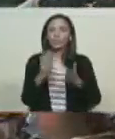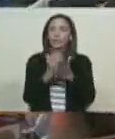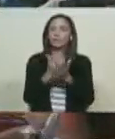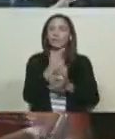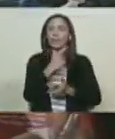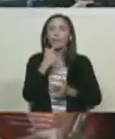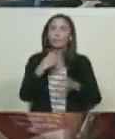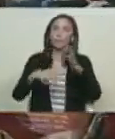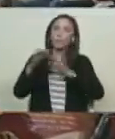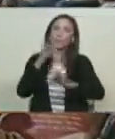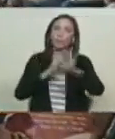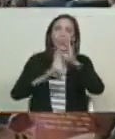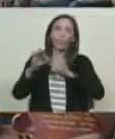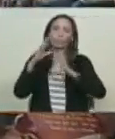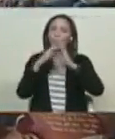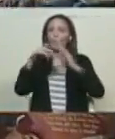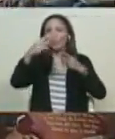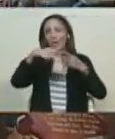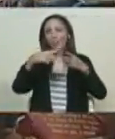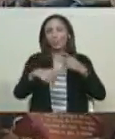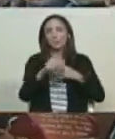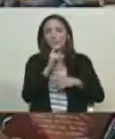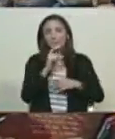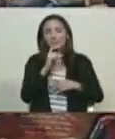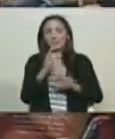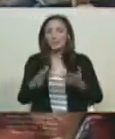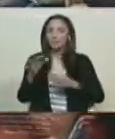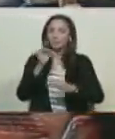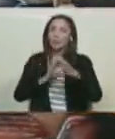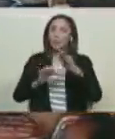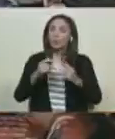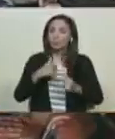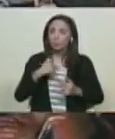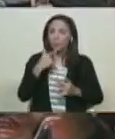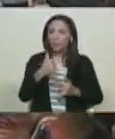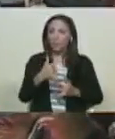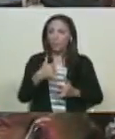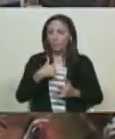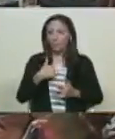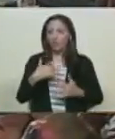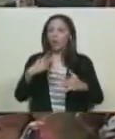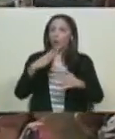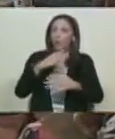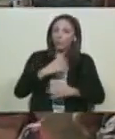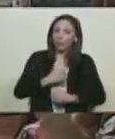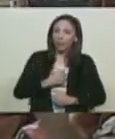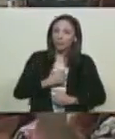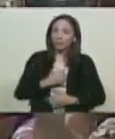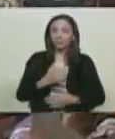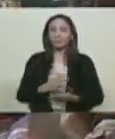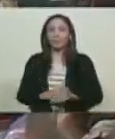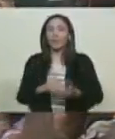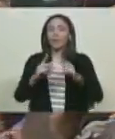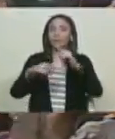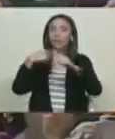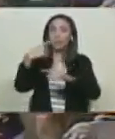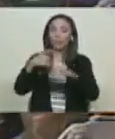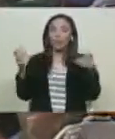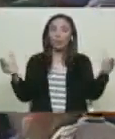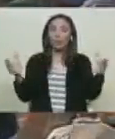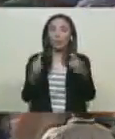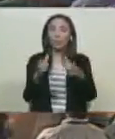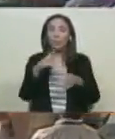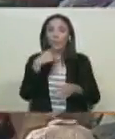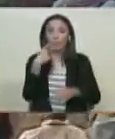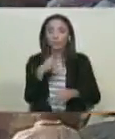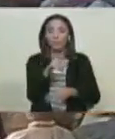a tocar dar. Y me dijo: confío en ti, Nicolás. y luego reunió a todos los el equipo político, confío